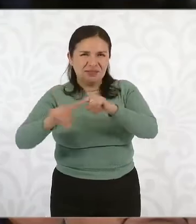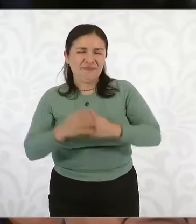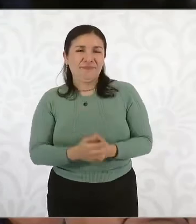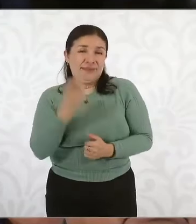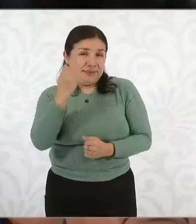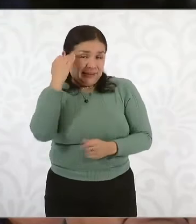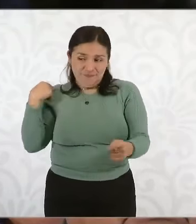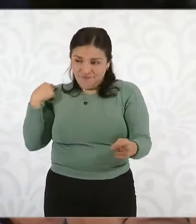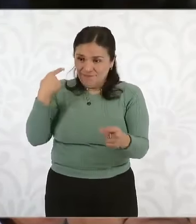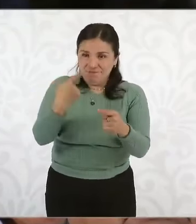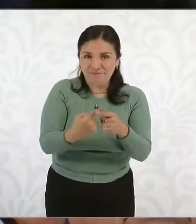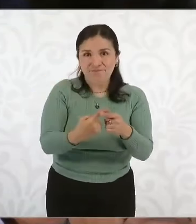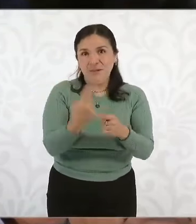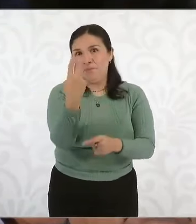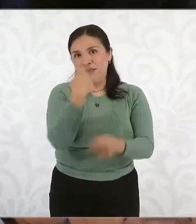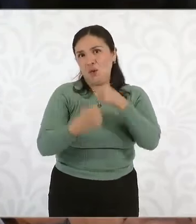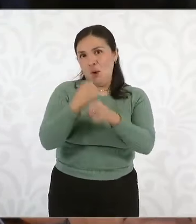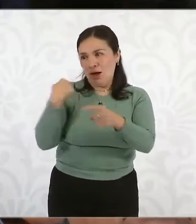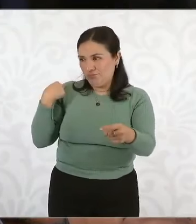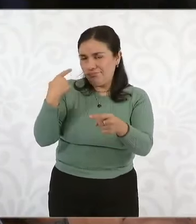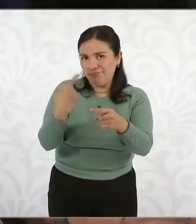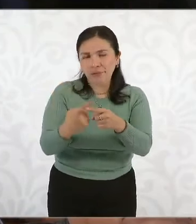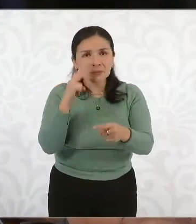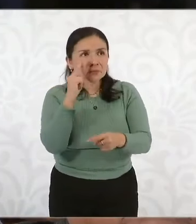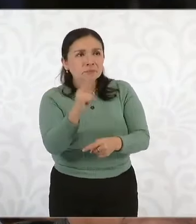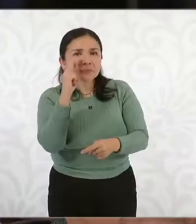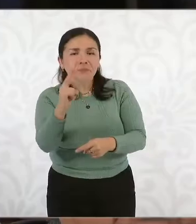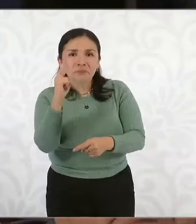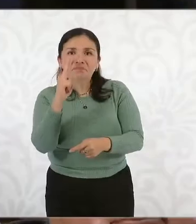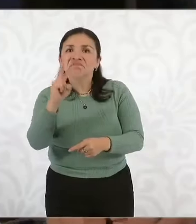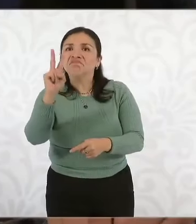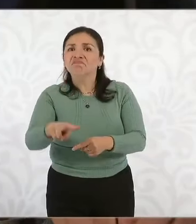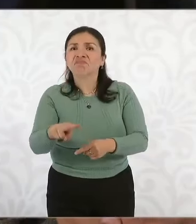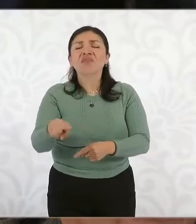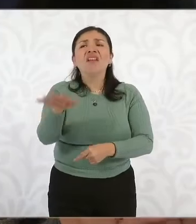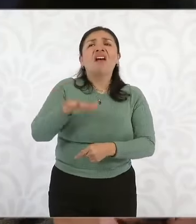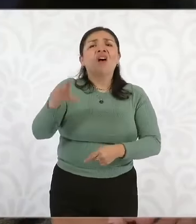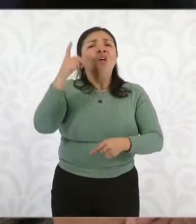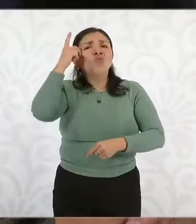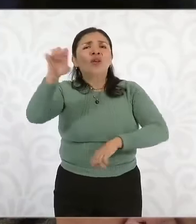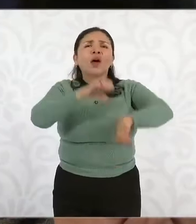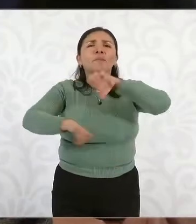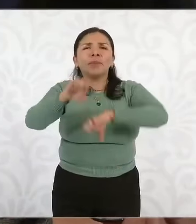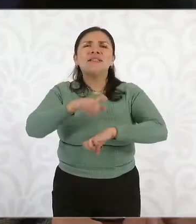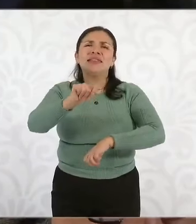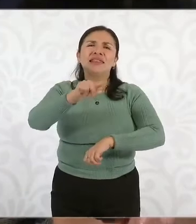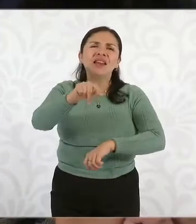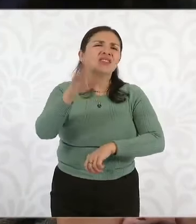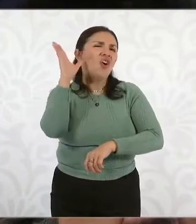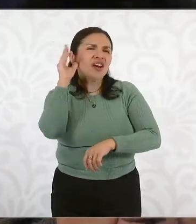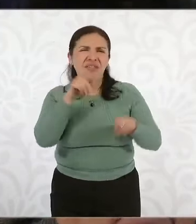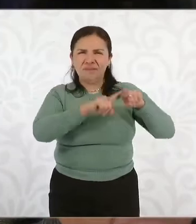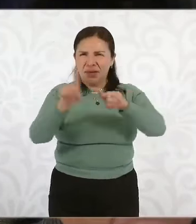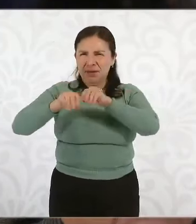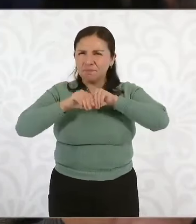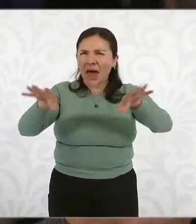siglo, pues hemos atestiguado cómo los empresarios de la radiodifusión se han venido